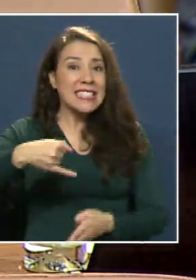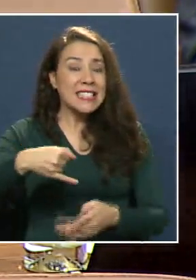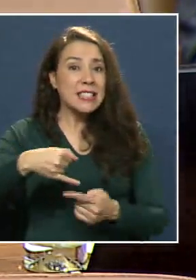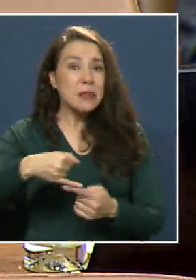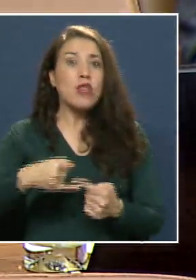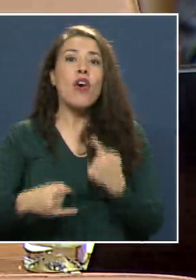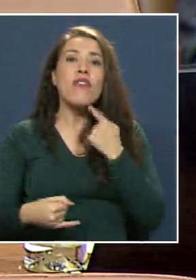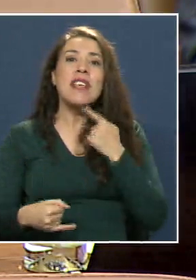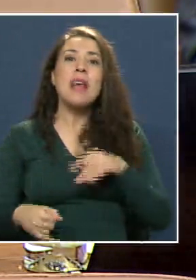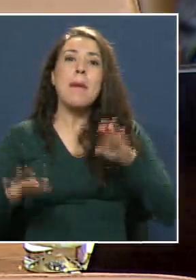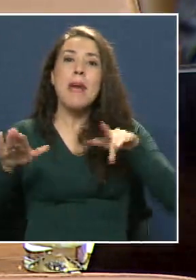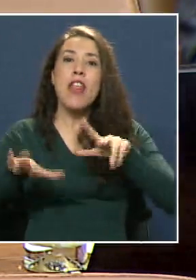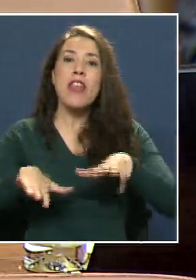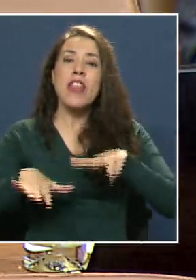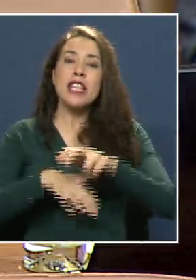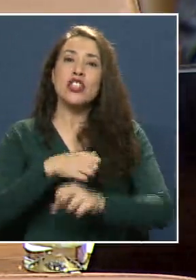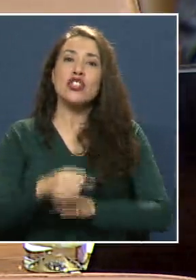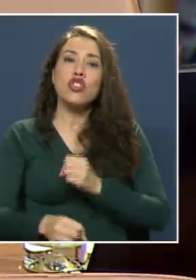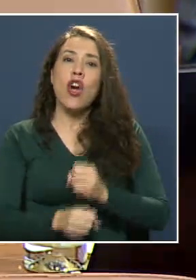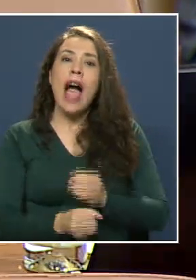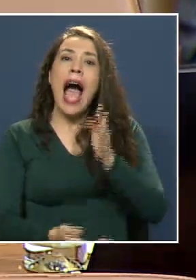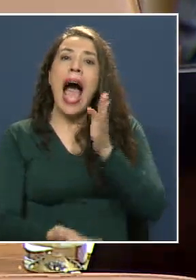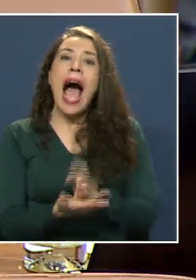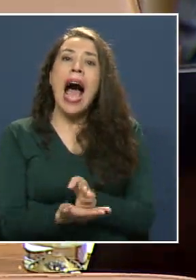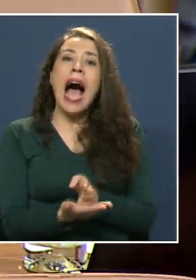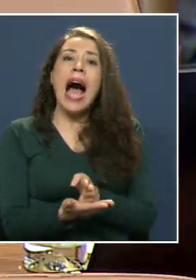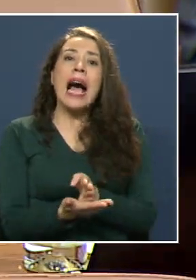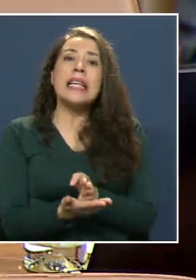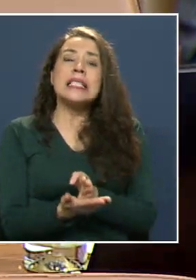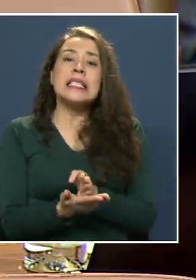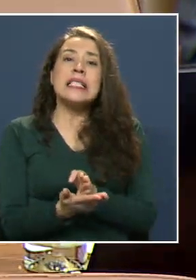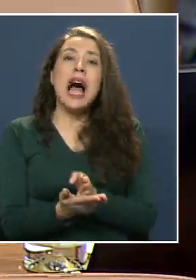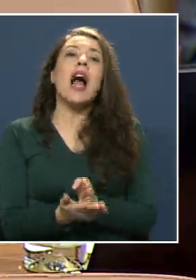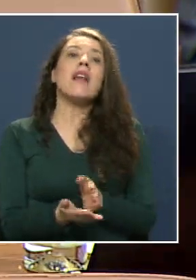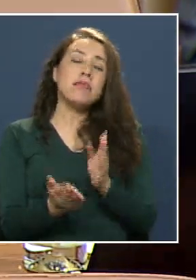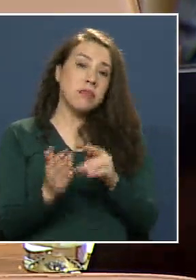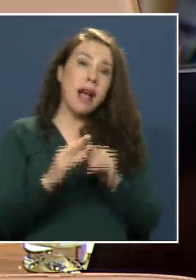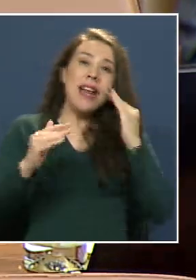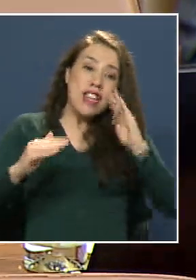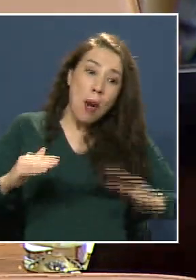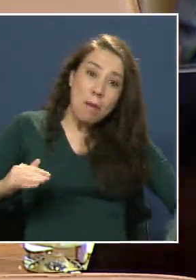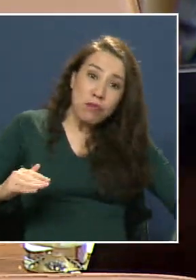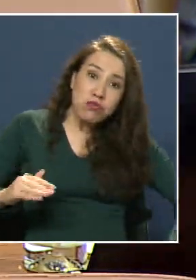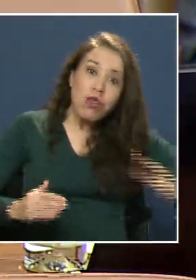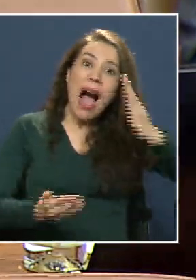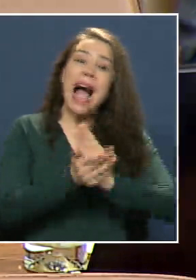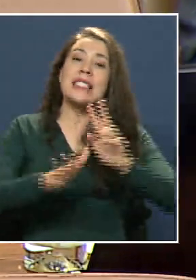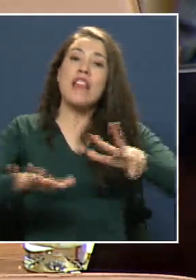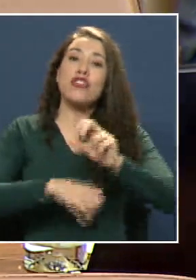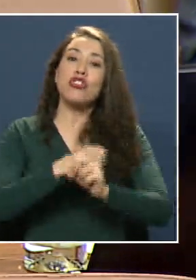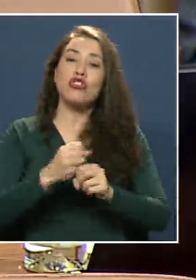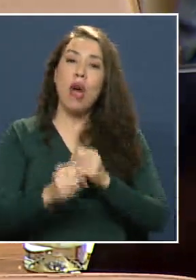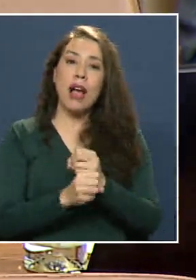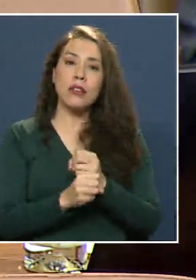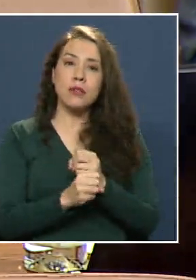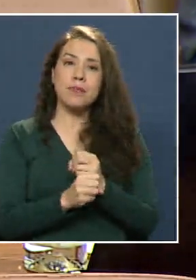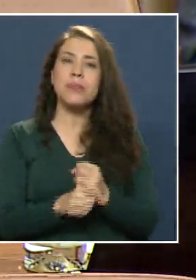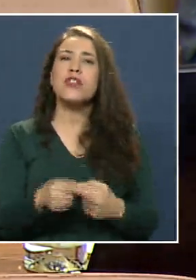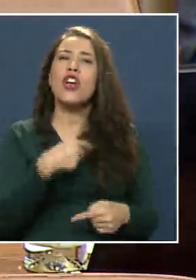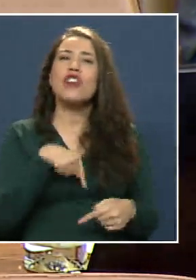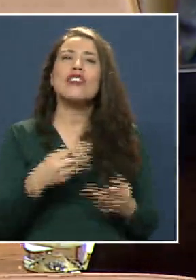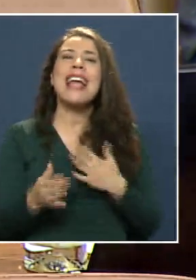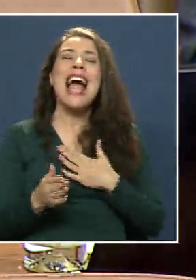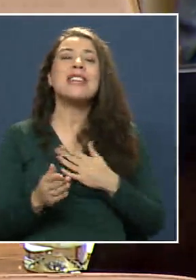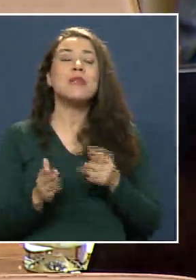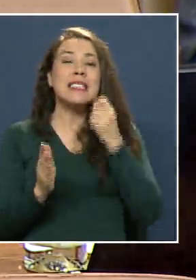que son menores de 18 años hasta llegar a esa edad. Lo que nosotros estamos haciendo con la